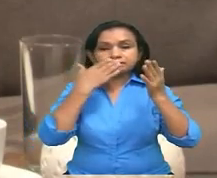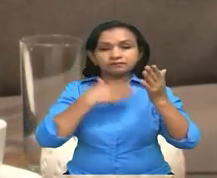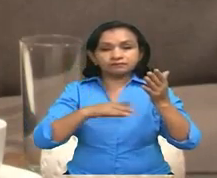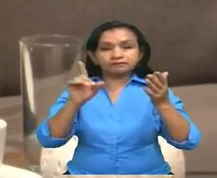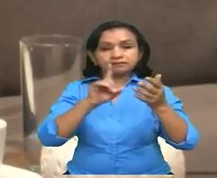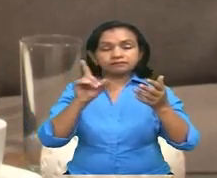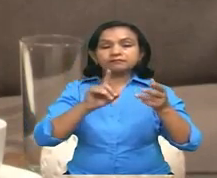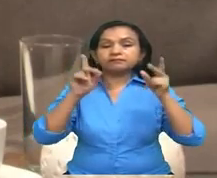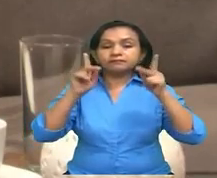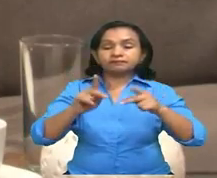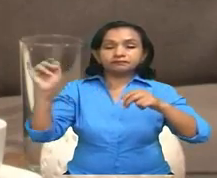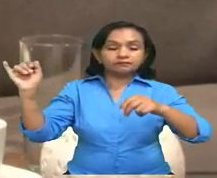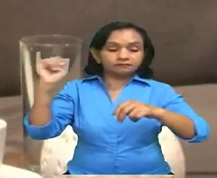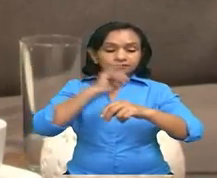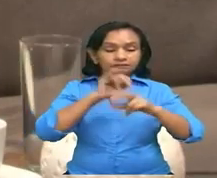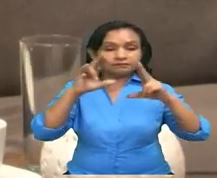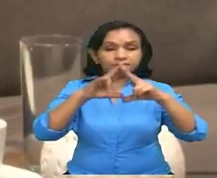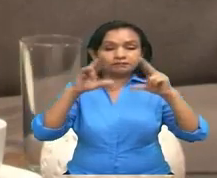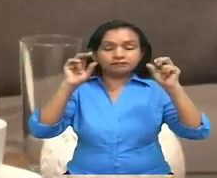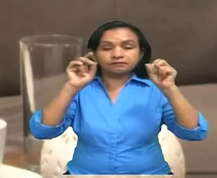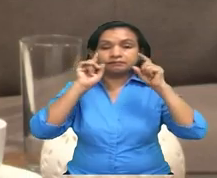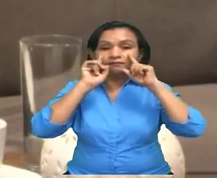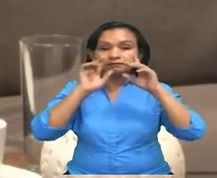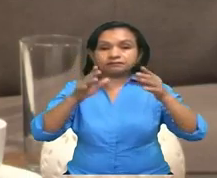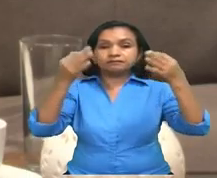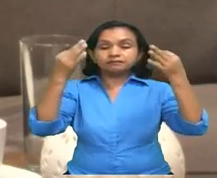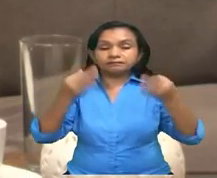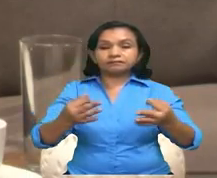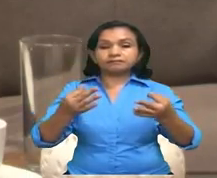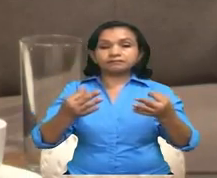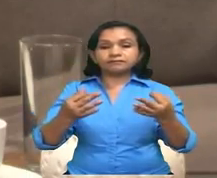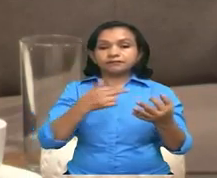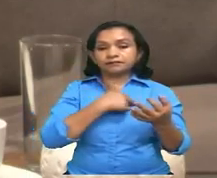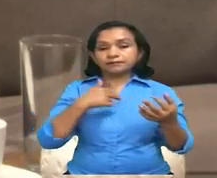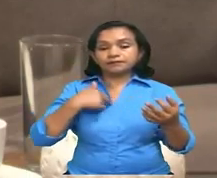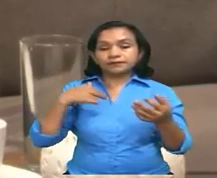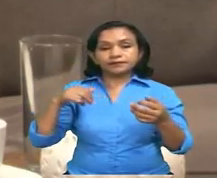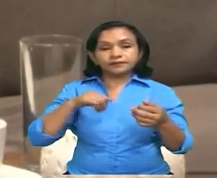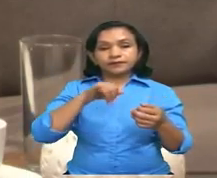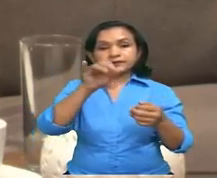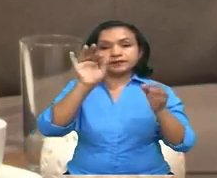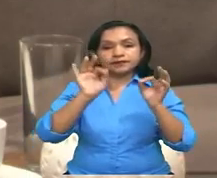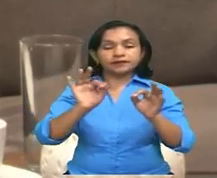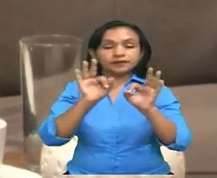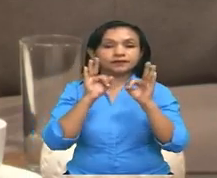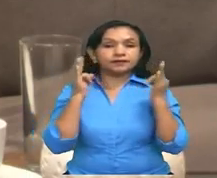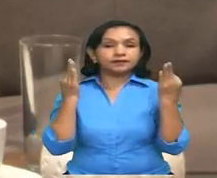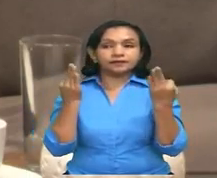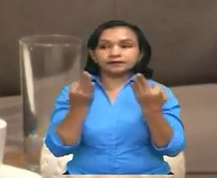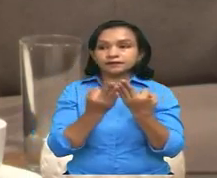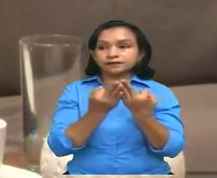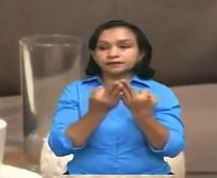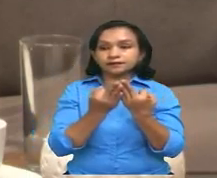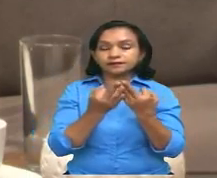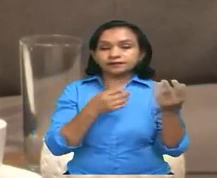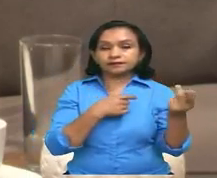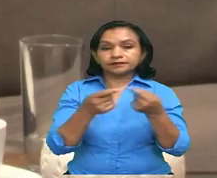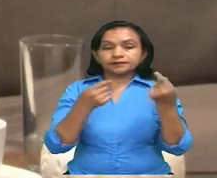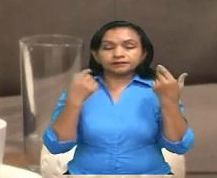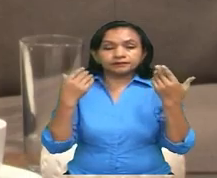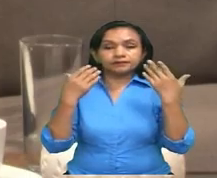dicho y se van tranquilos, vienen, están tranquilos, hacen sus recorridos, no han tenido mayores incidentes.